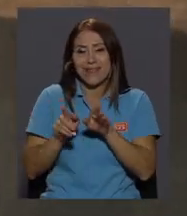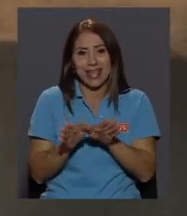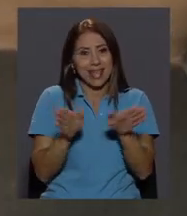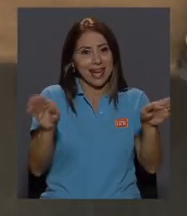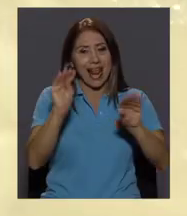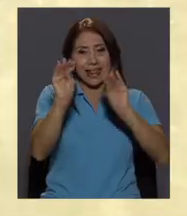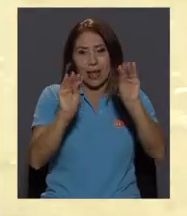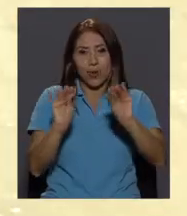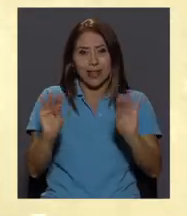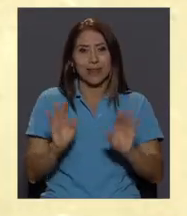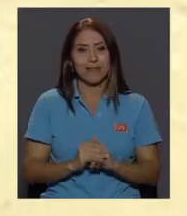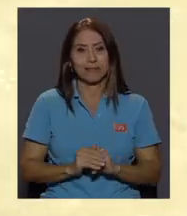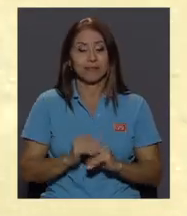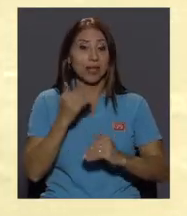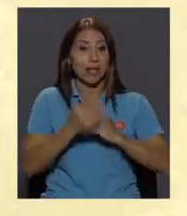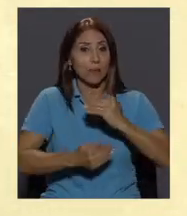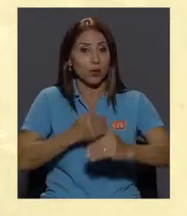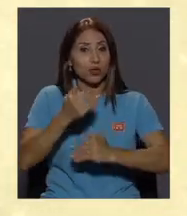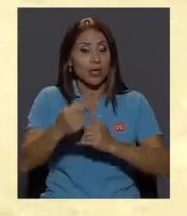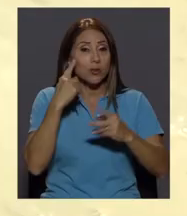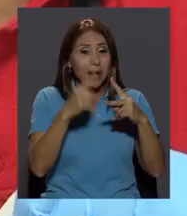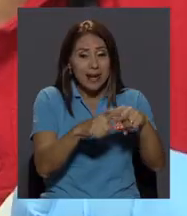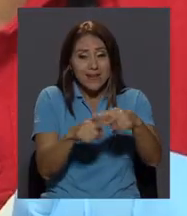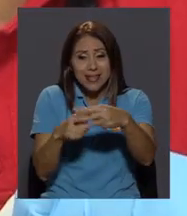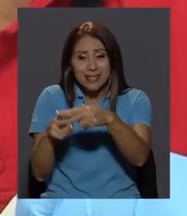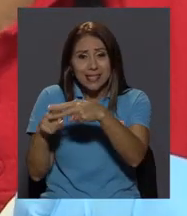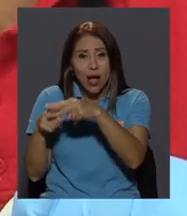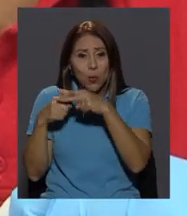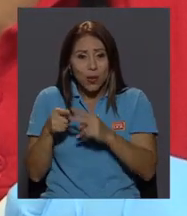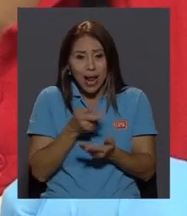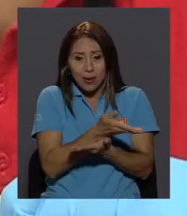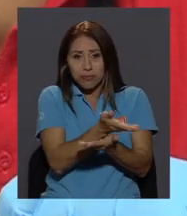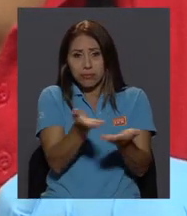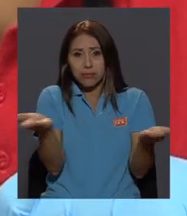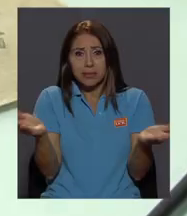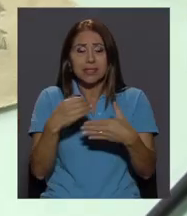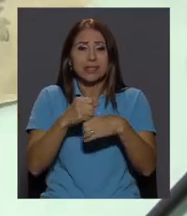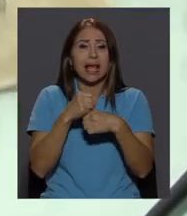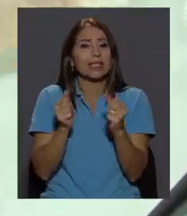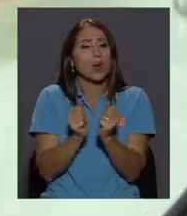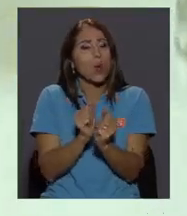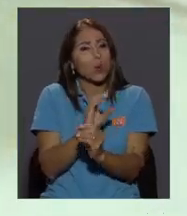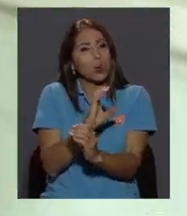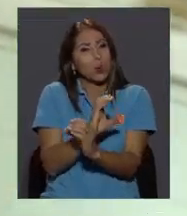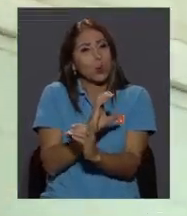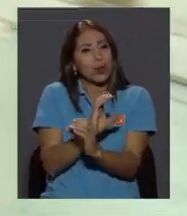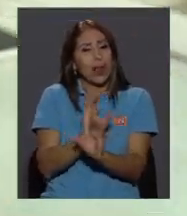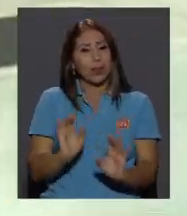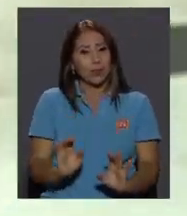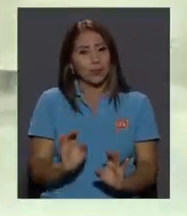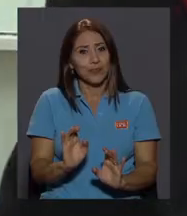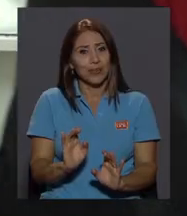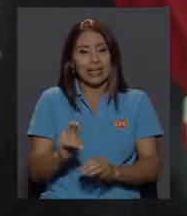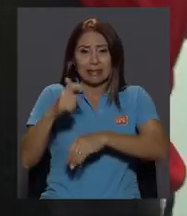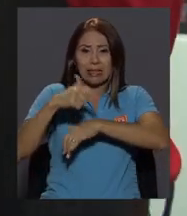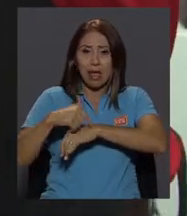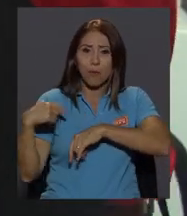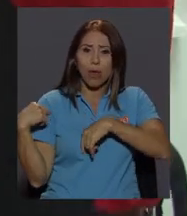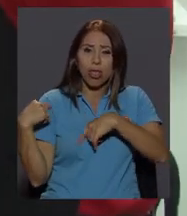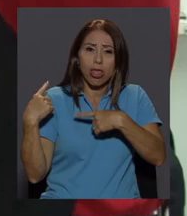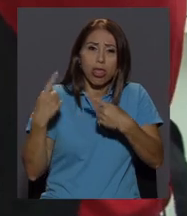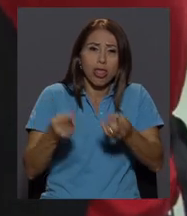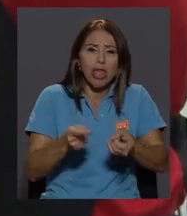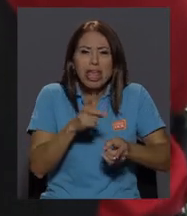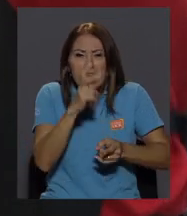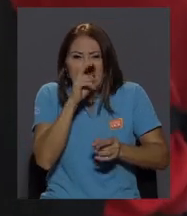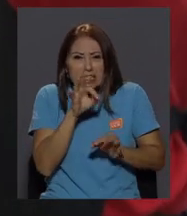general. El proceso para restaurar cada una de las litografías se realiza con mucho cuidado. El paso del tiempo,